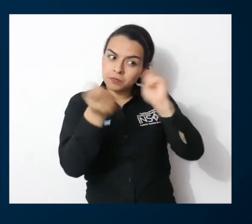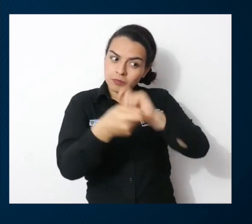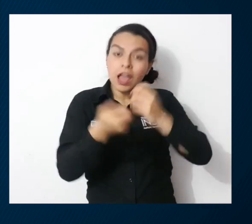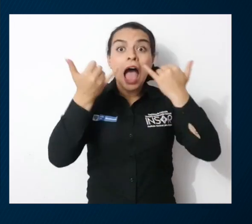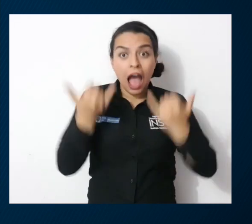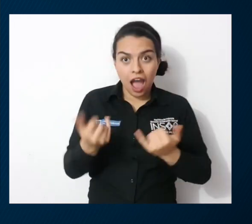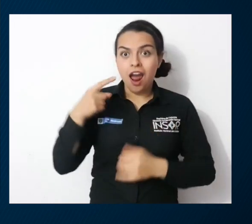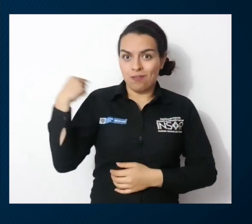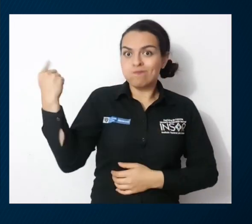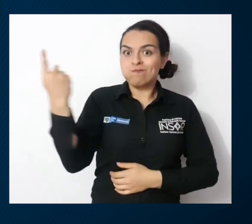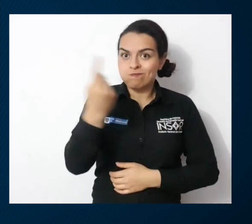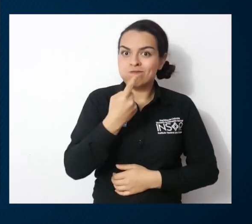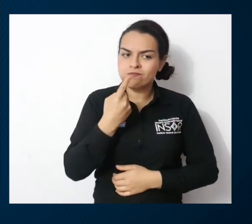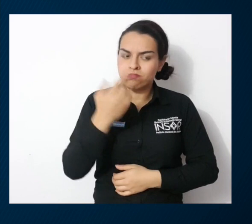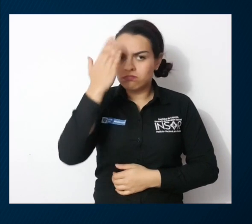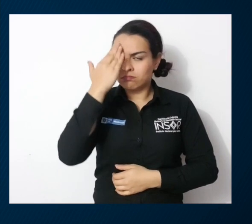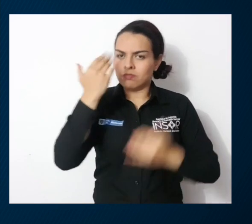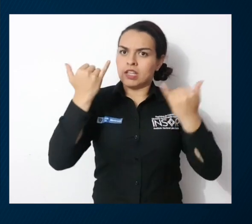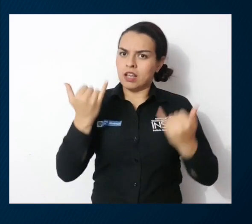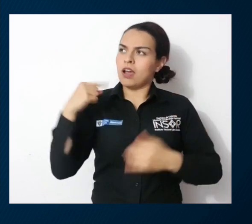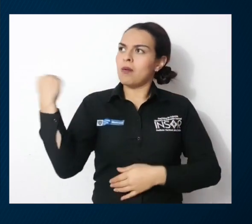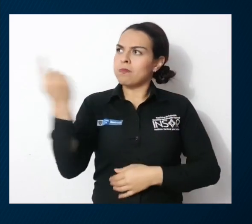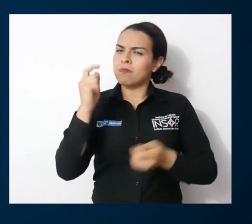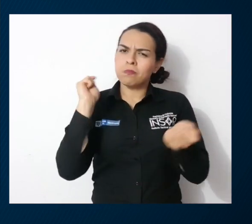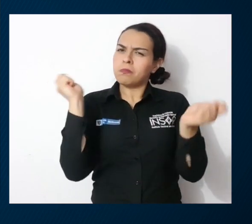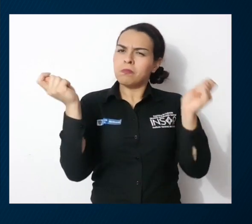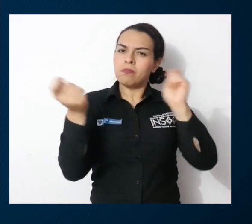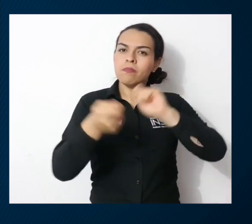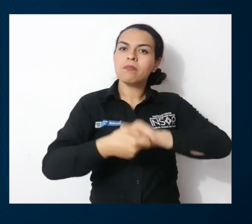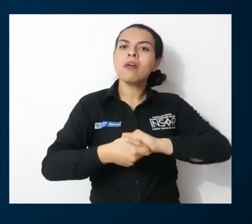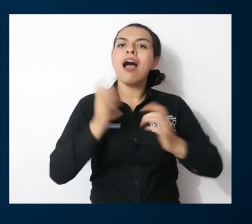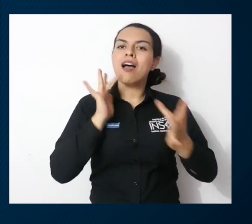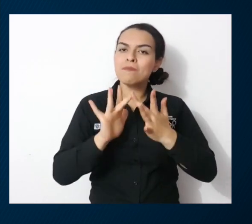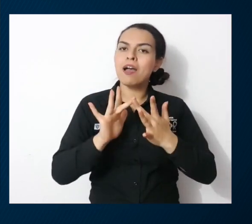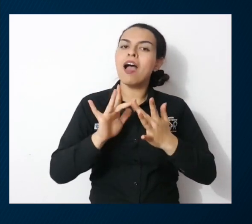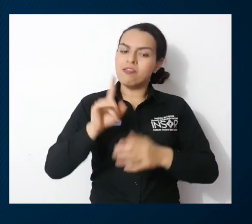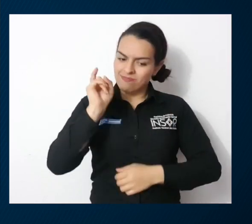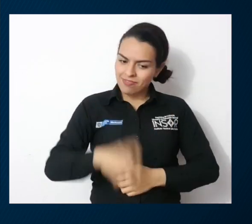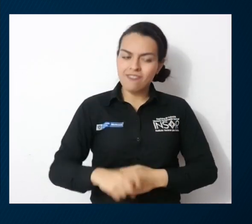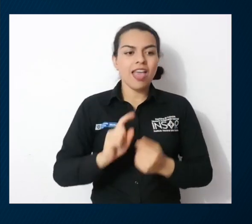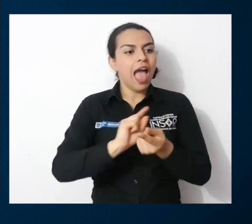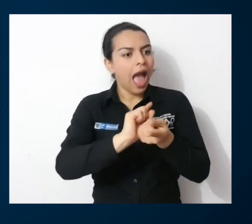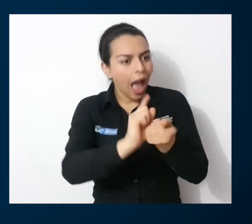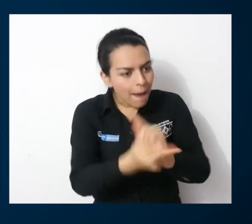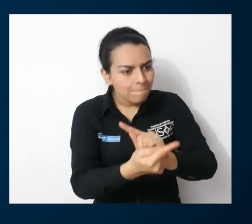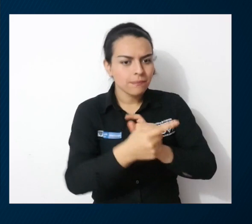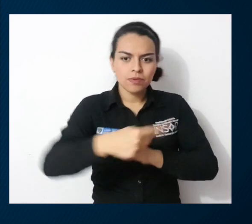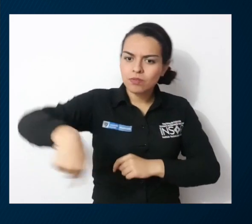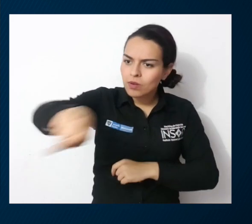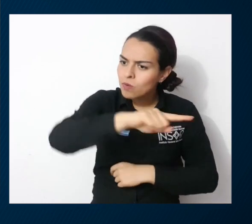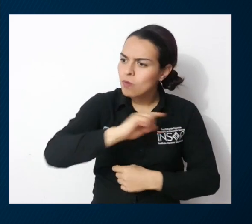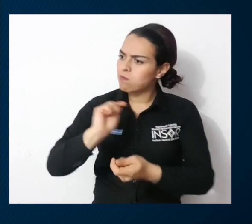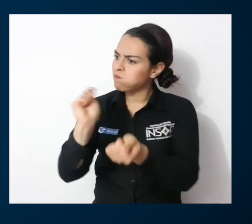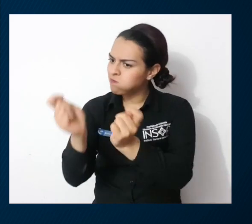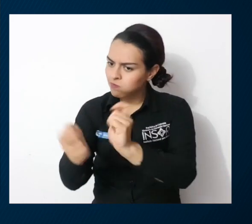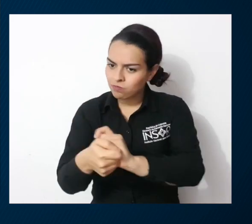transformación que estamos viviendo, esta situación en la que estamos en una oportunidad de cambio y de